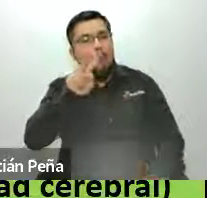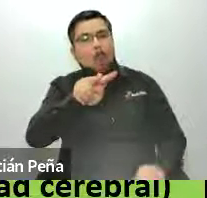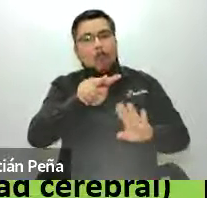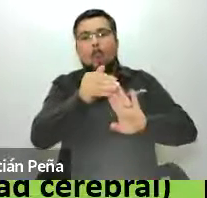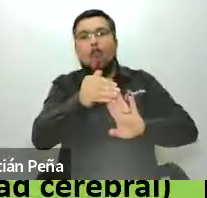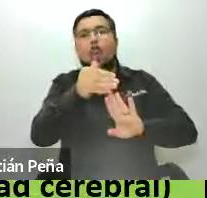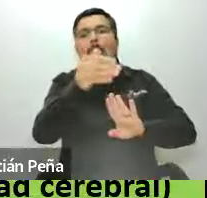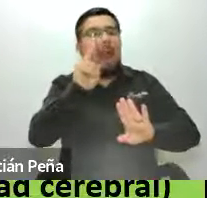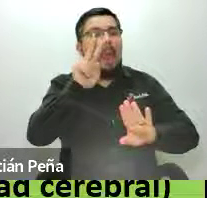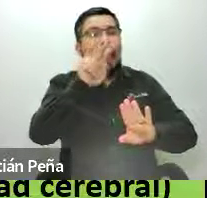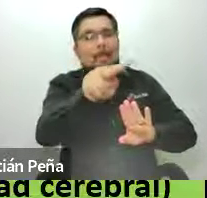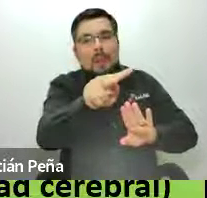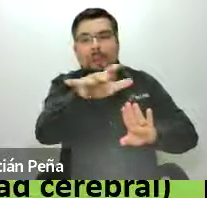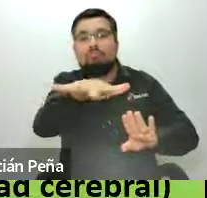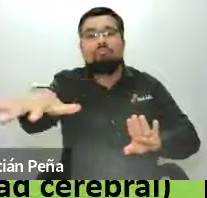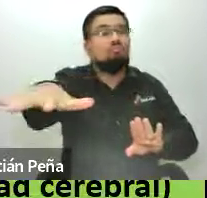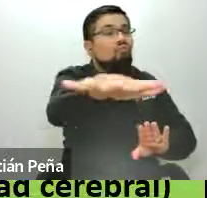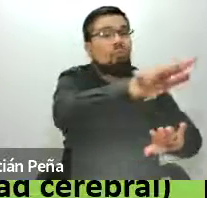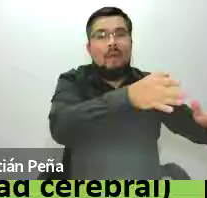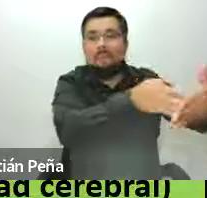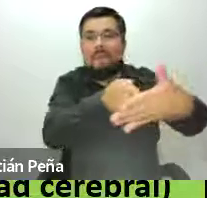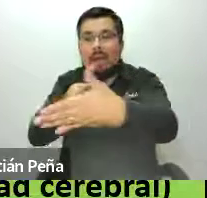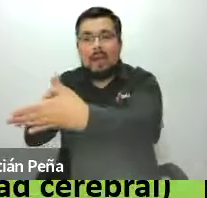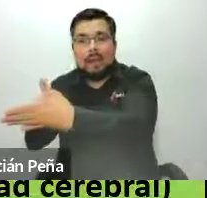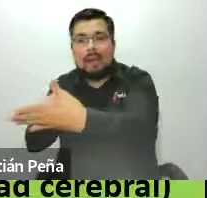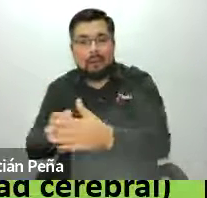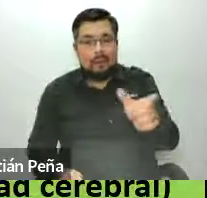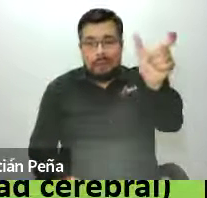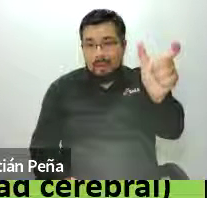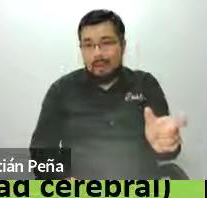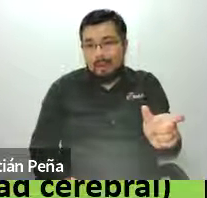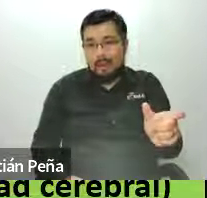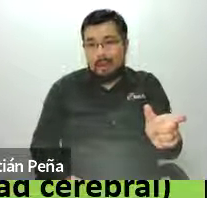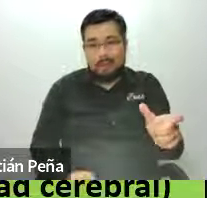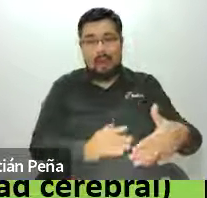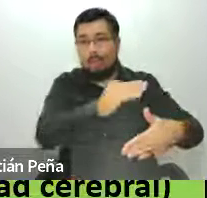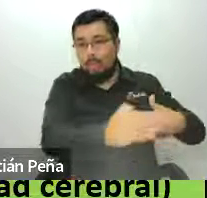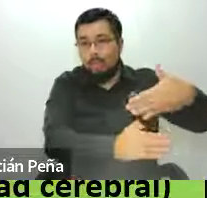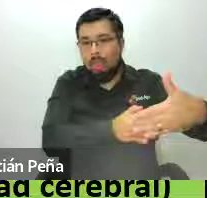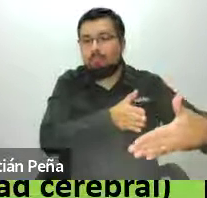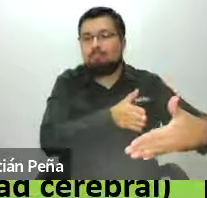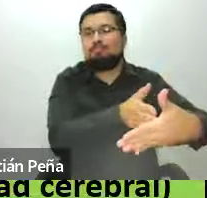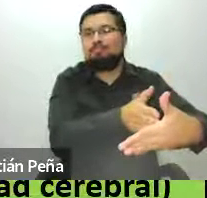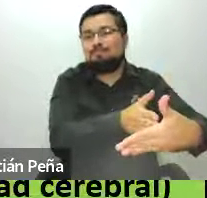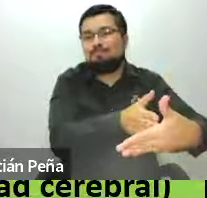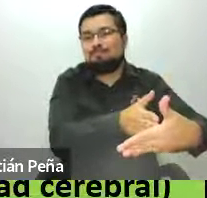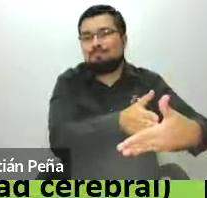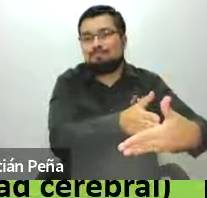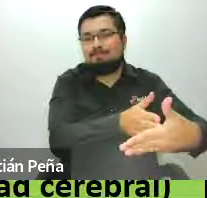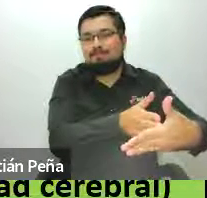barreras del contexto las que pueden frenar el desarrollo y el aprendizaje de una